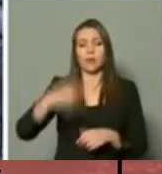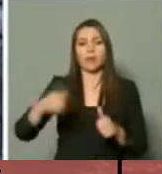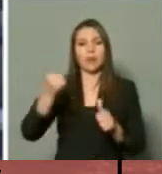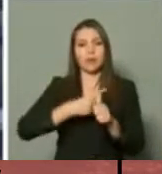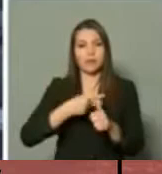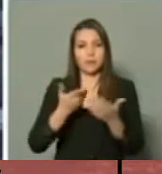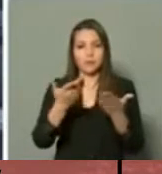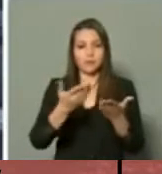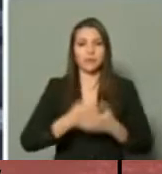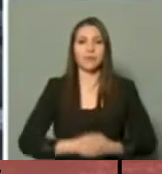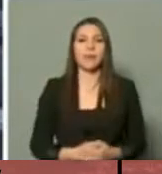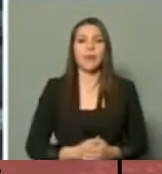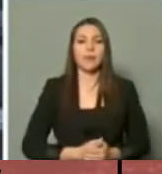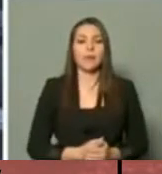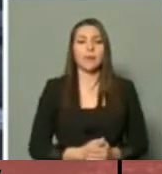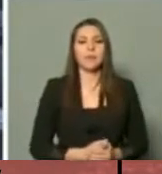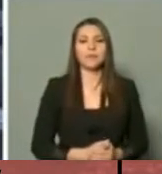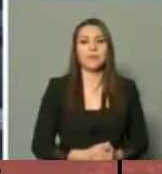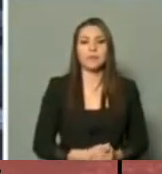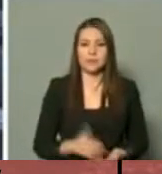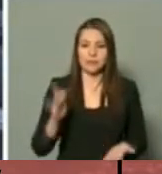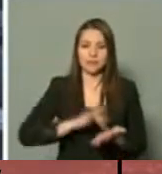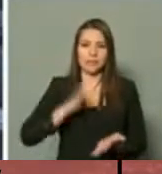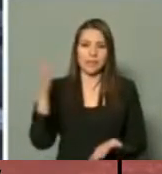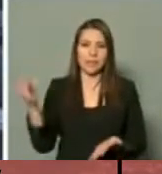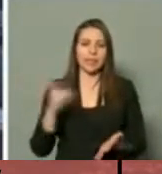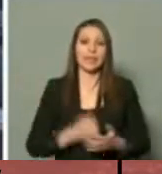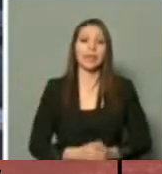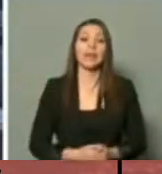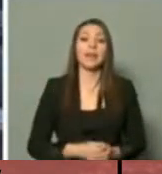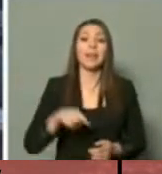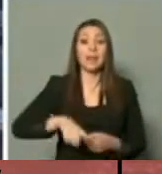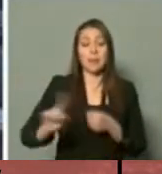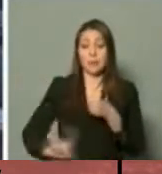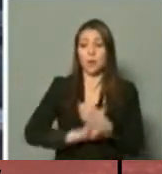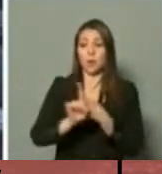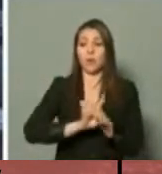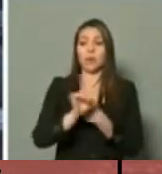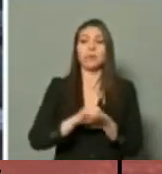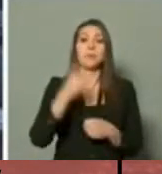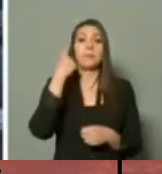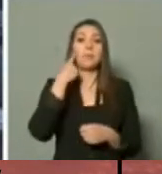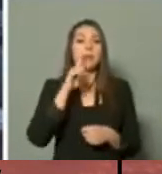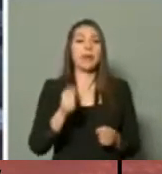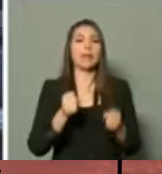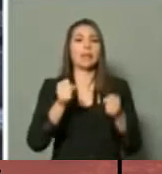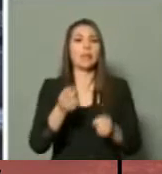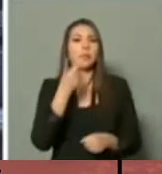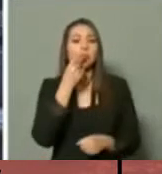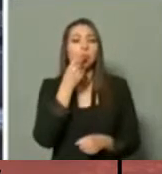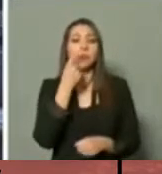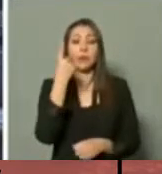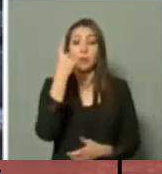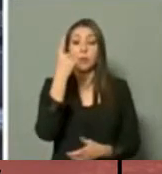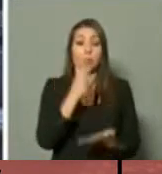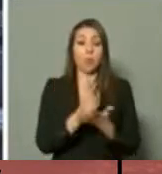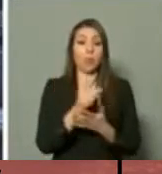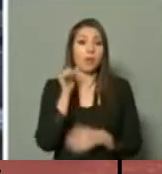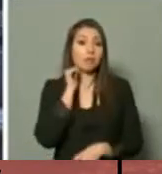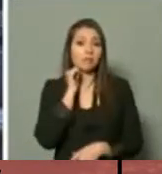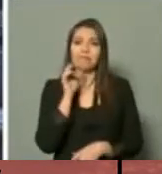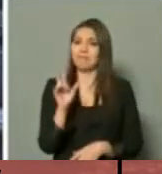Adelante. Muchas gracias. El problema de la seguridad es un problema que aqueja no solo a Azcapotzalco, sino a la ciudad